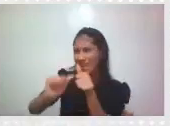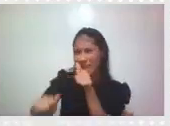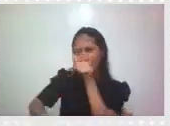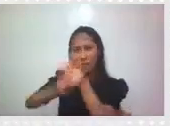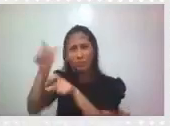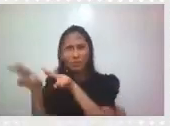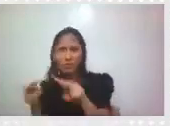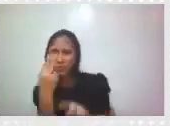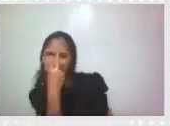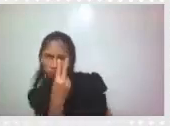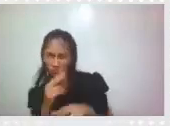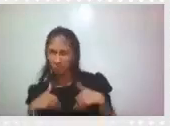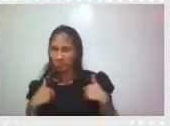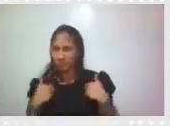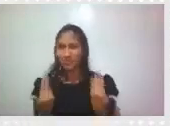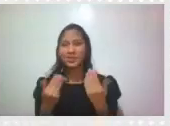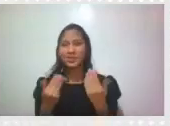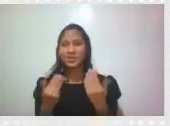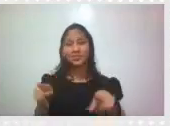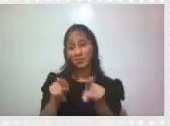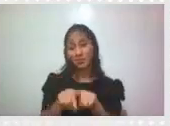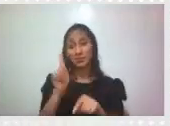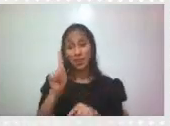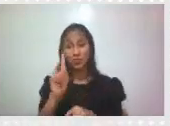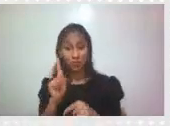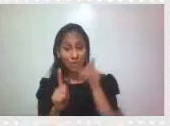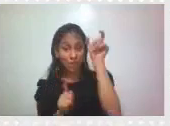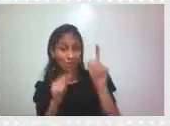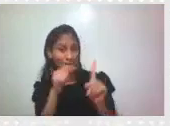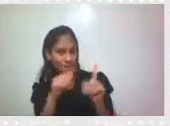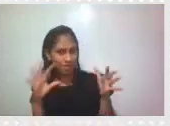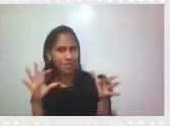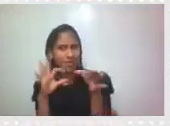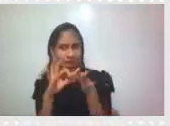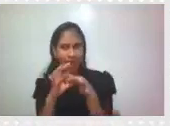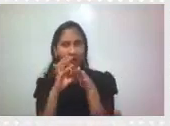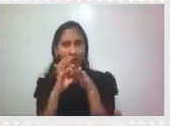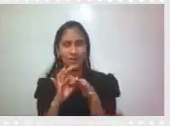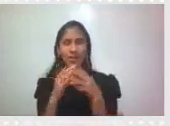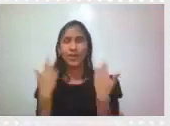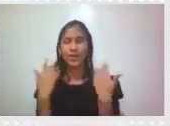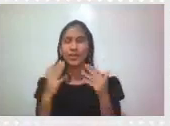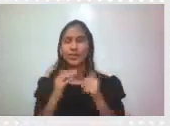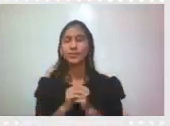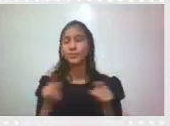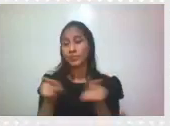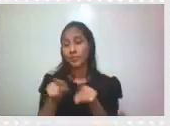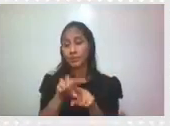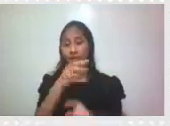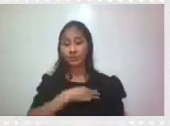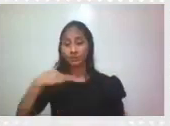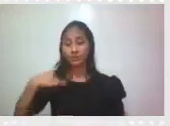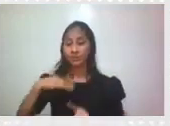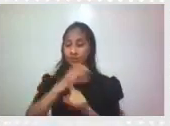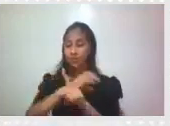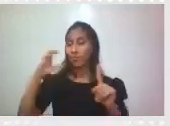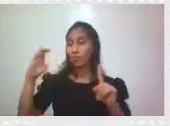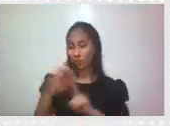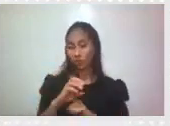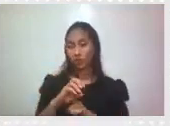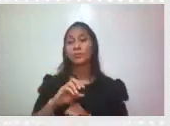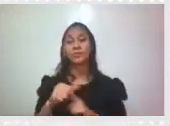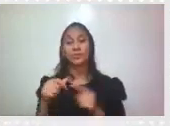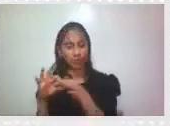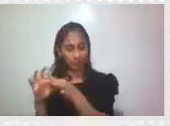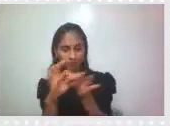manera virtual. Entonces, ahí tenemos a un aliado estratégico. De igual forma, también el Ministerio de Cultura es un aliado estratégico